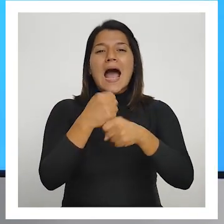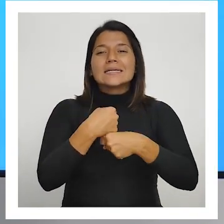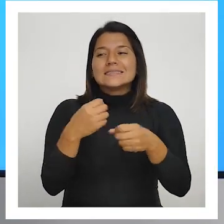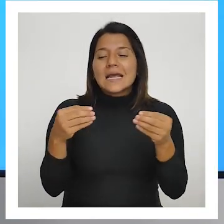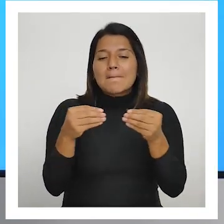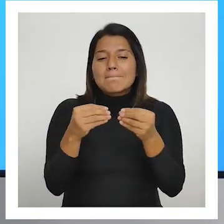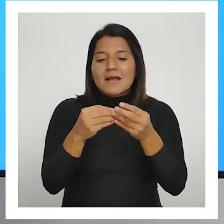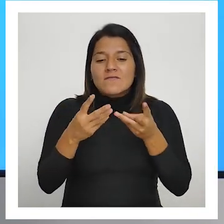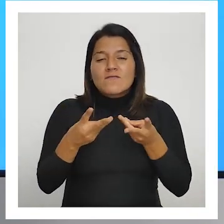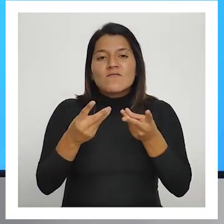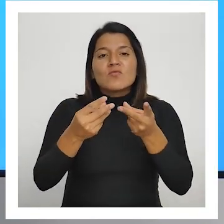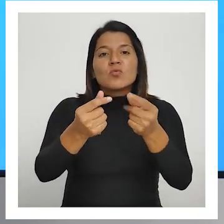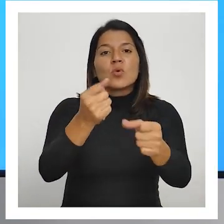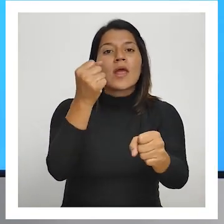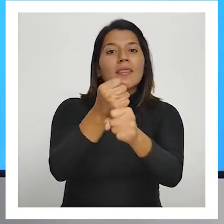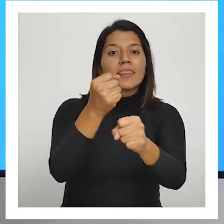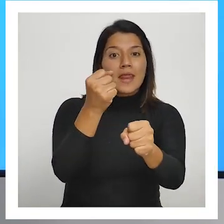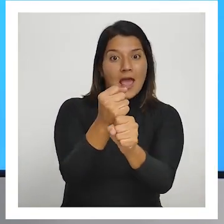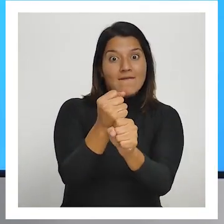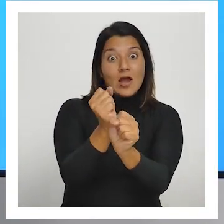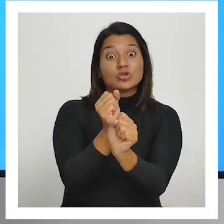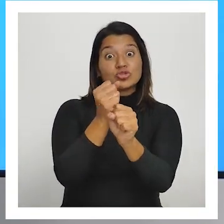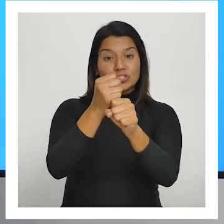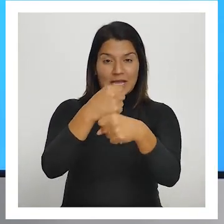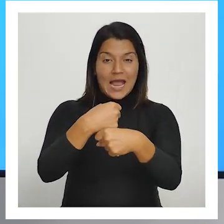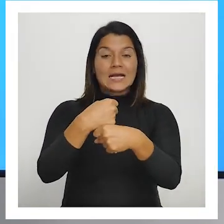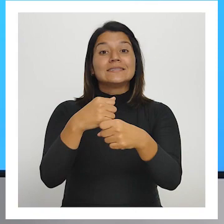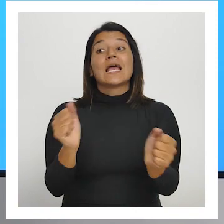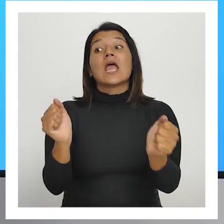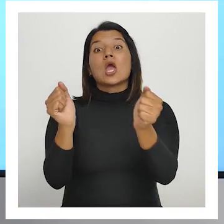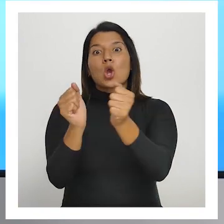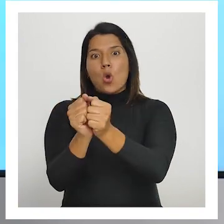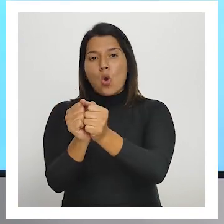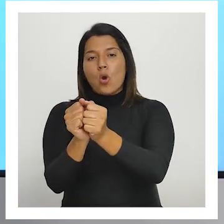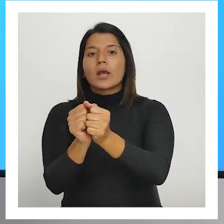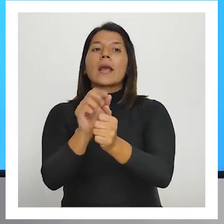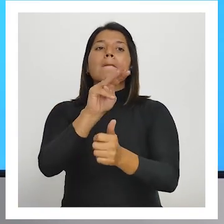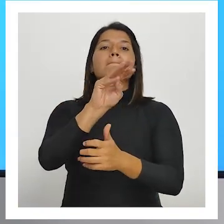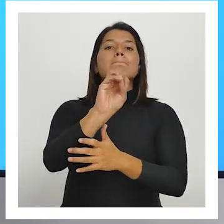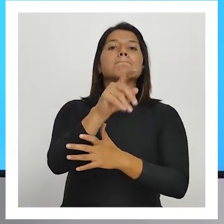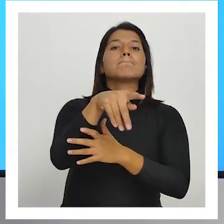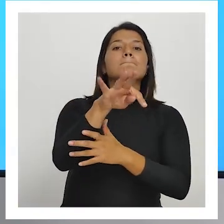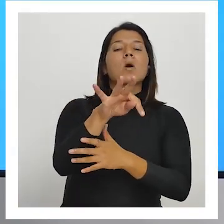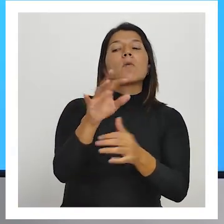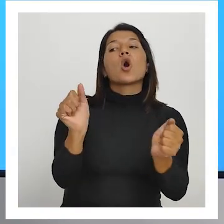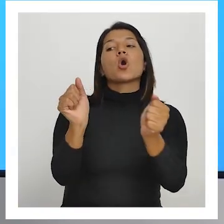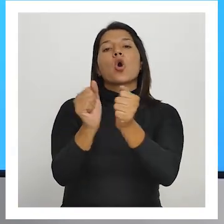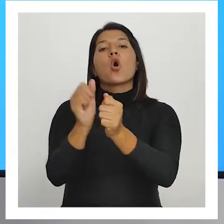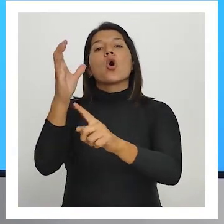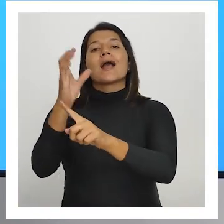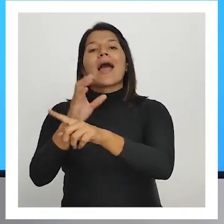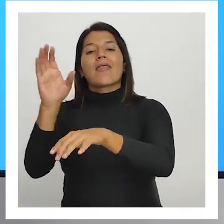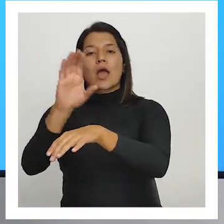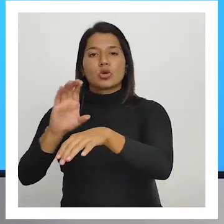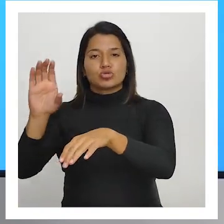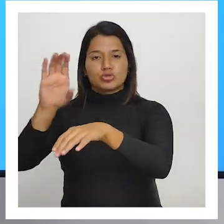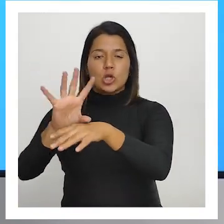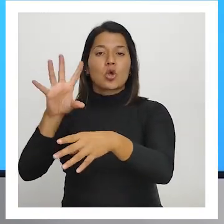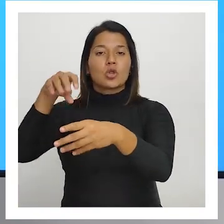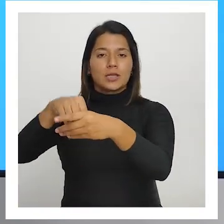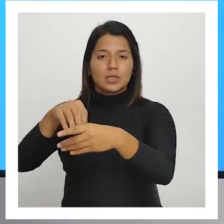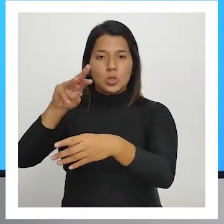dinámico el trabajo que se realiza en conjunto con los consejos que administra el Ministerio de Obras